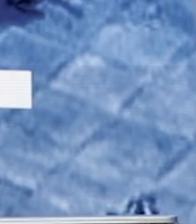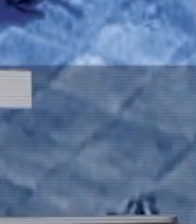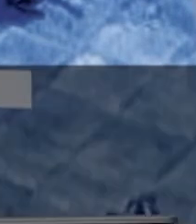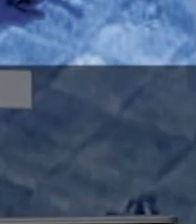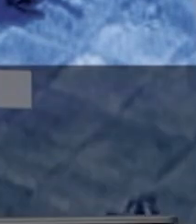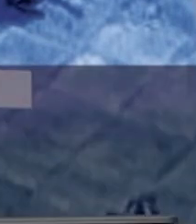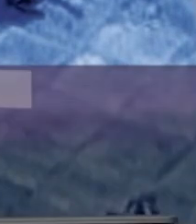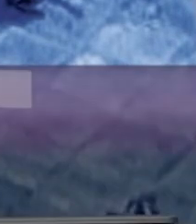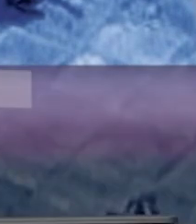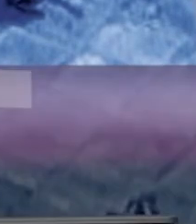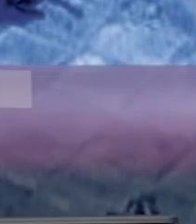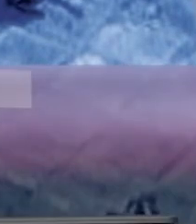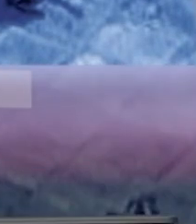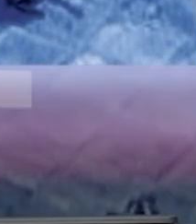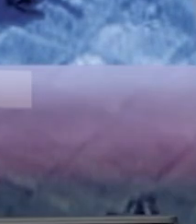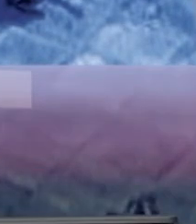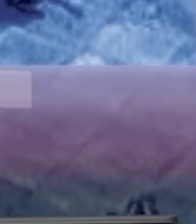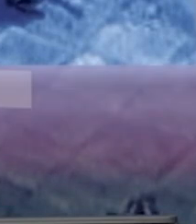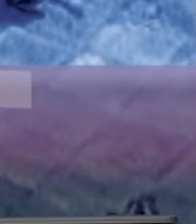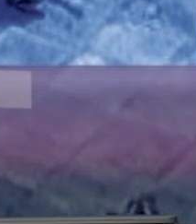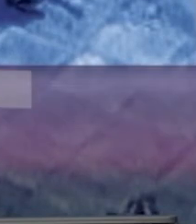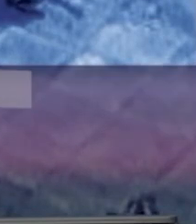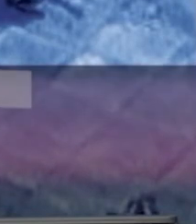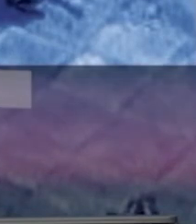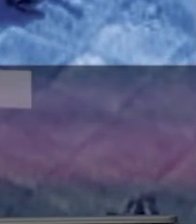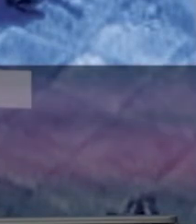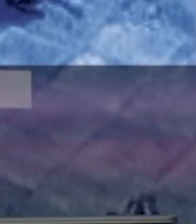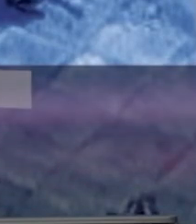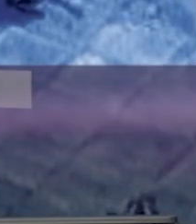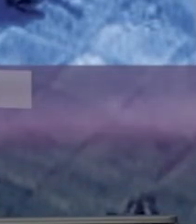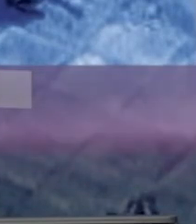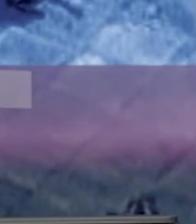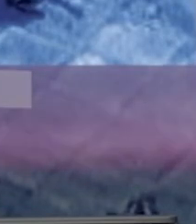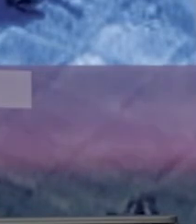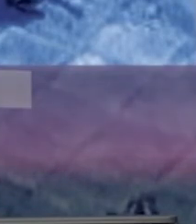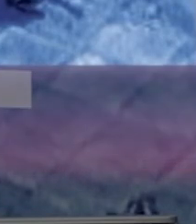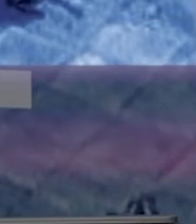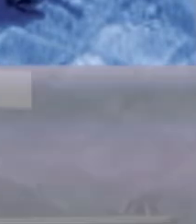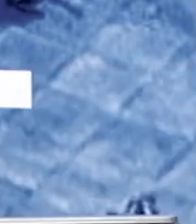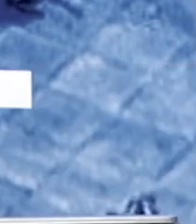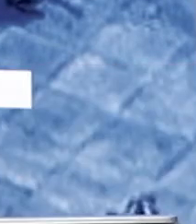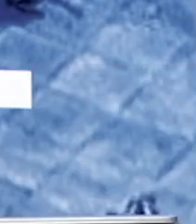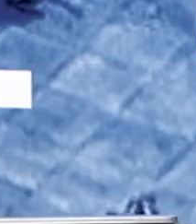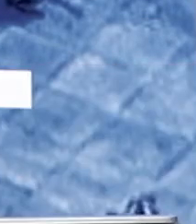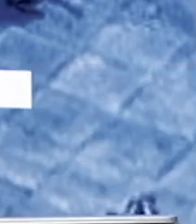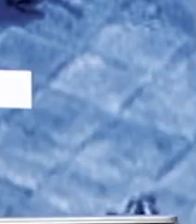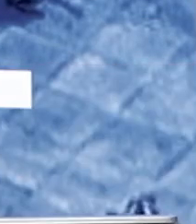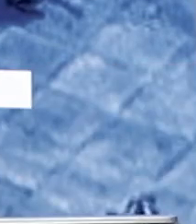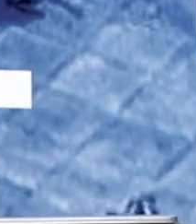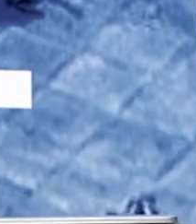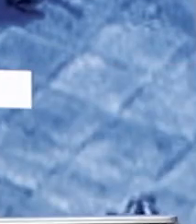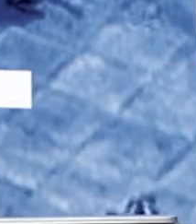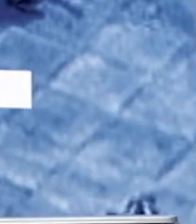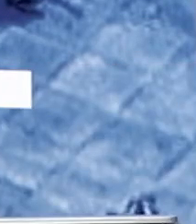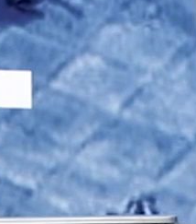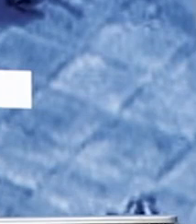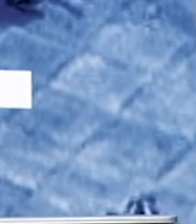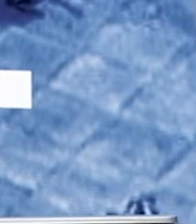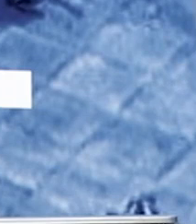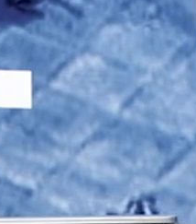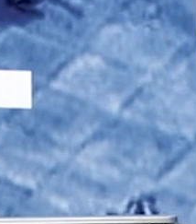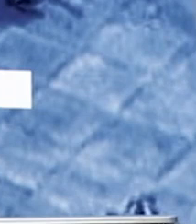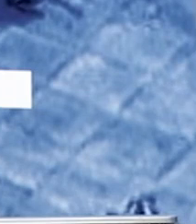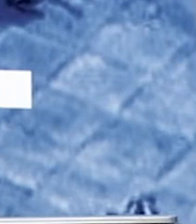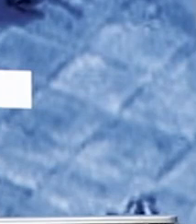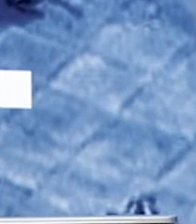asegurar la educación de nuestros niños, niñas, adolescentes y nuestros jóvenes en las universidades estatales. De eso vamos a hablar esta semana